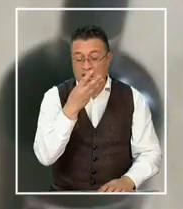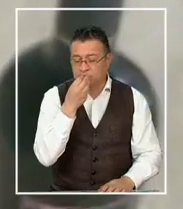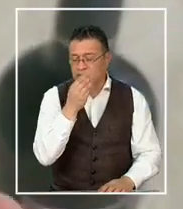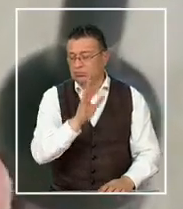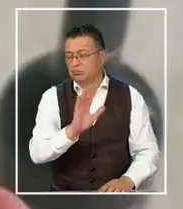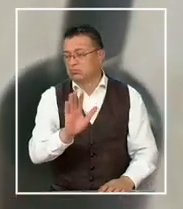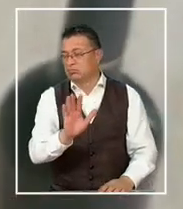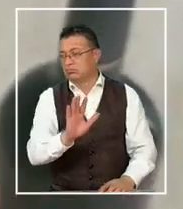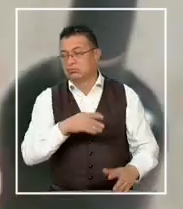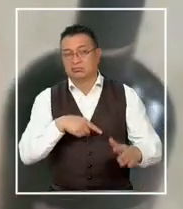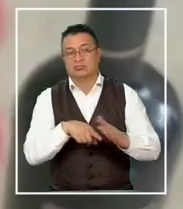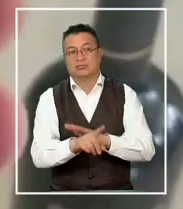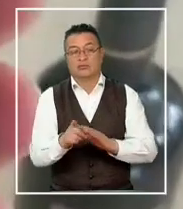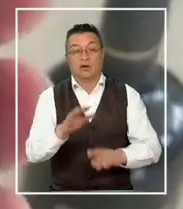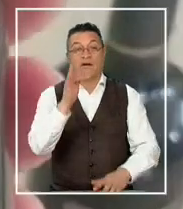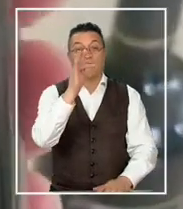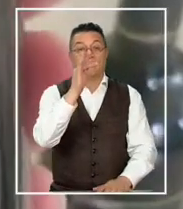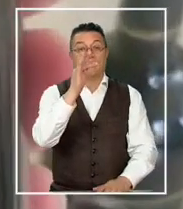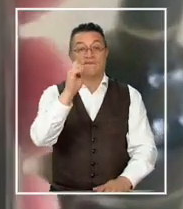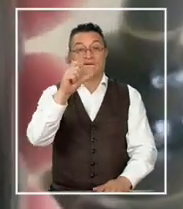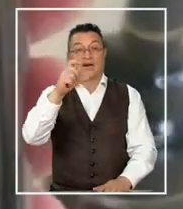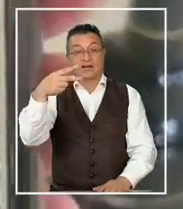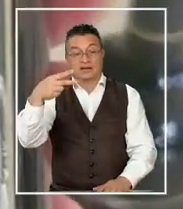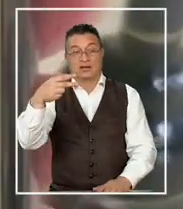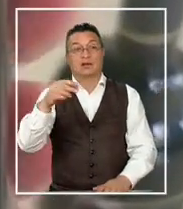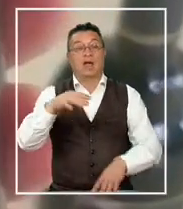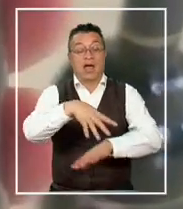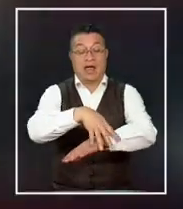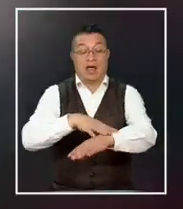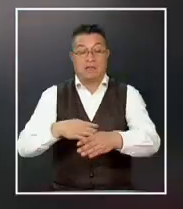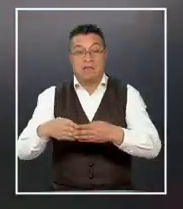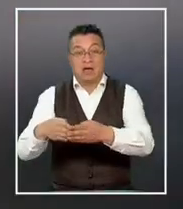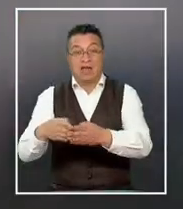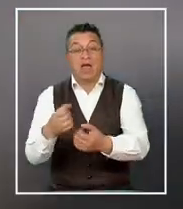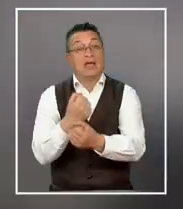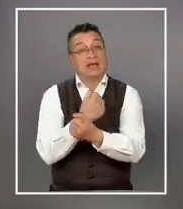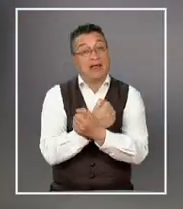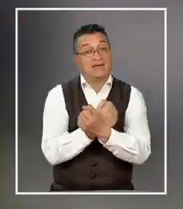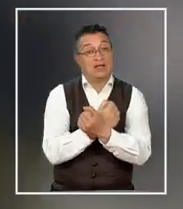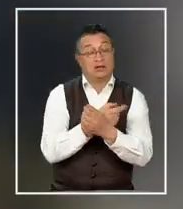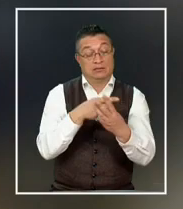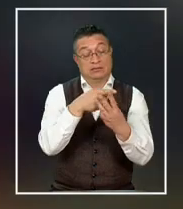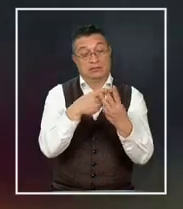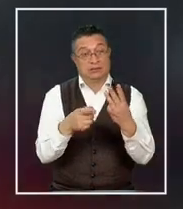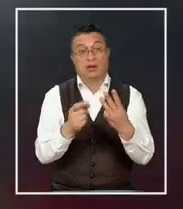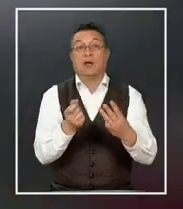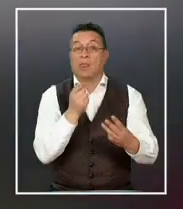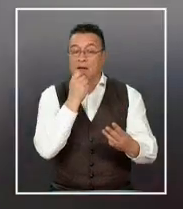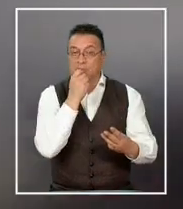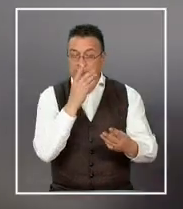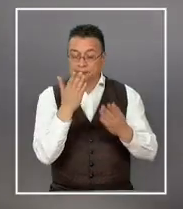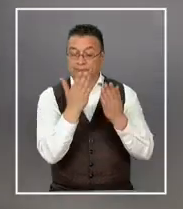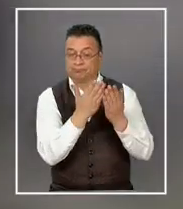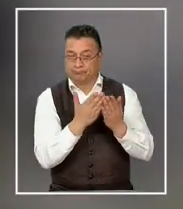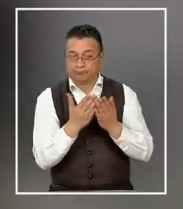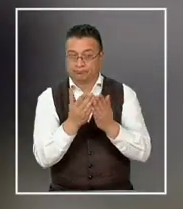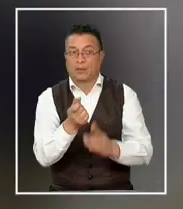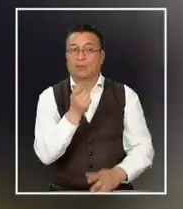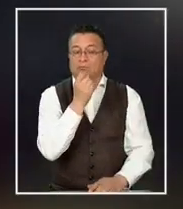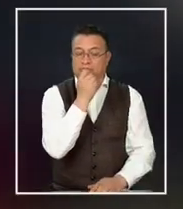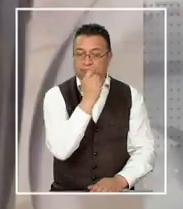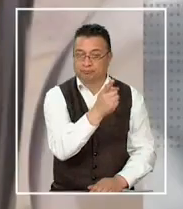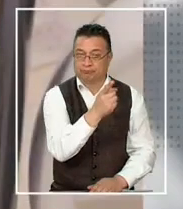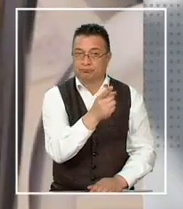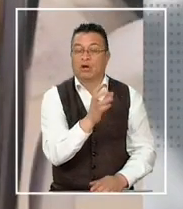referirse a este tema, la Fuerza Aérea, la Armada de Chile y Carabineros anunciaron que estudian la presentación de